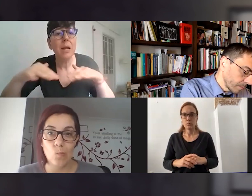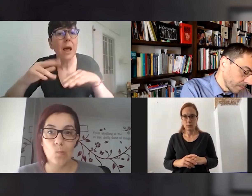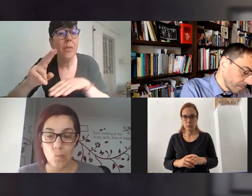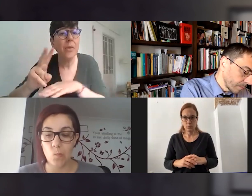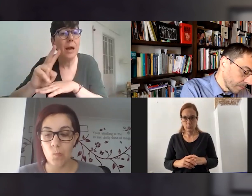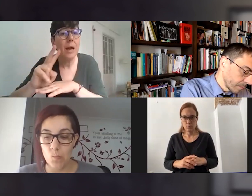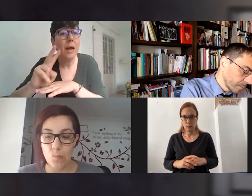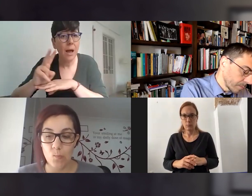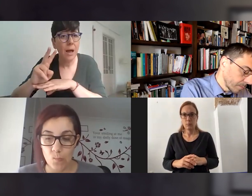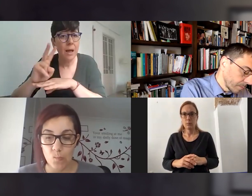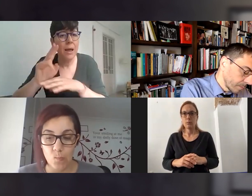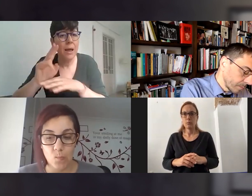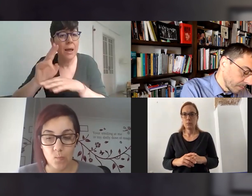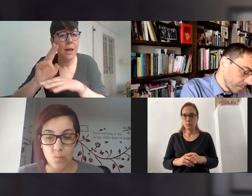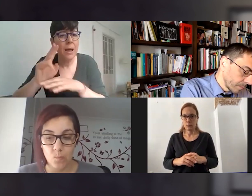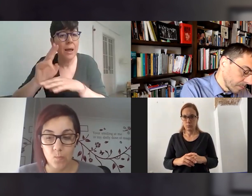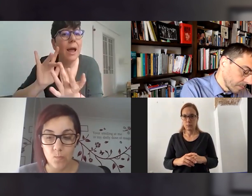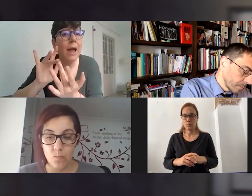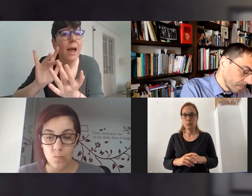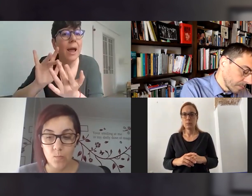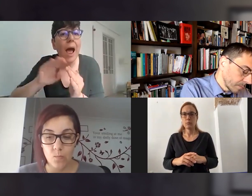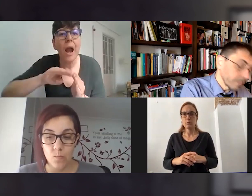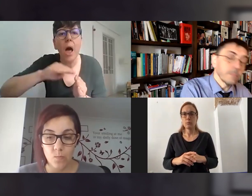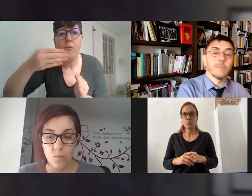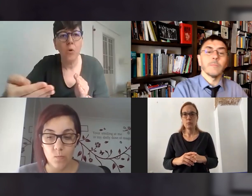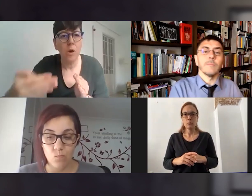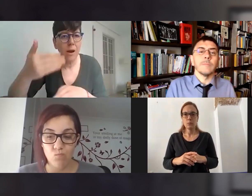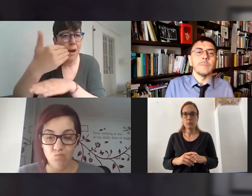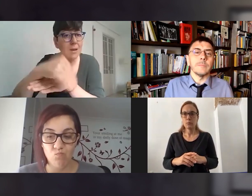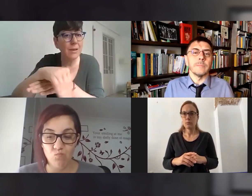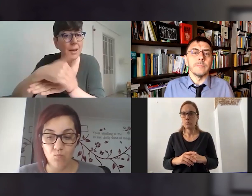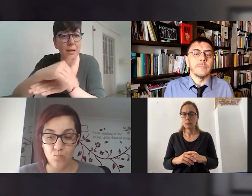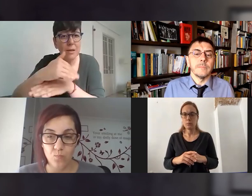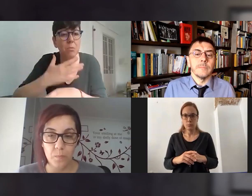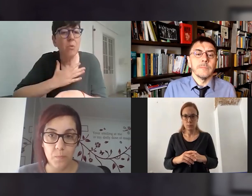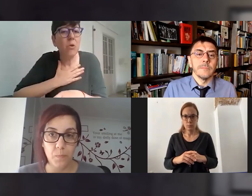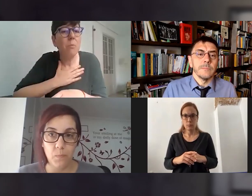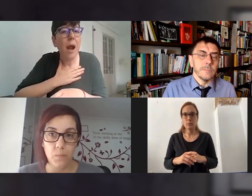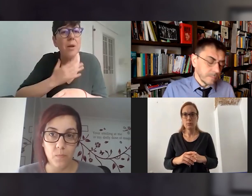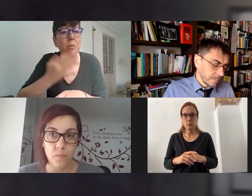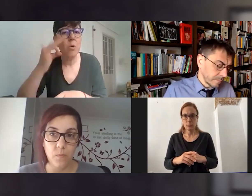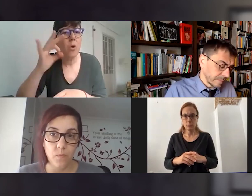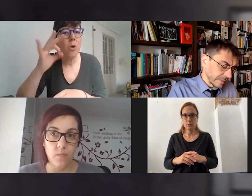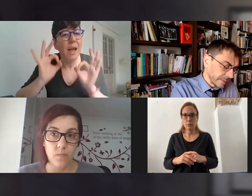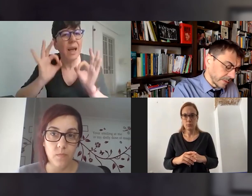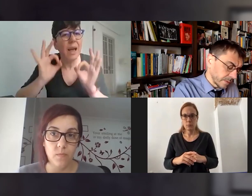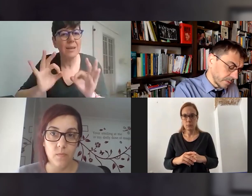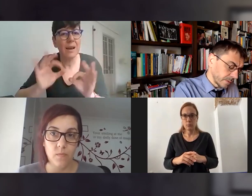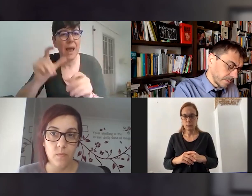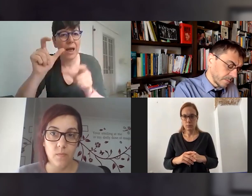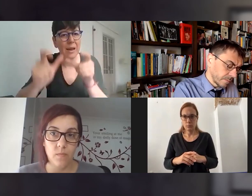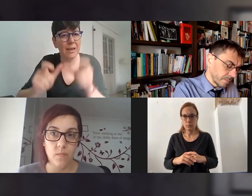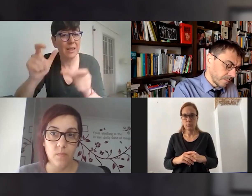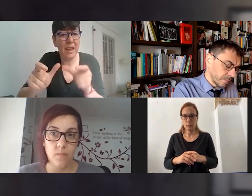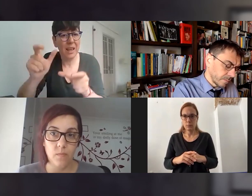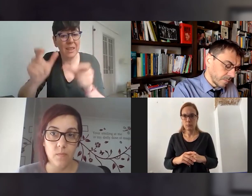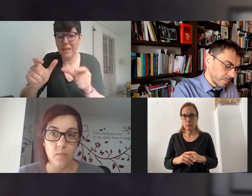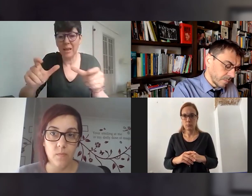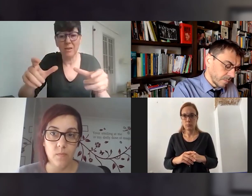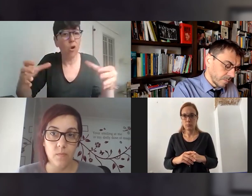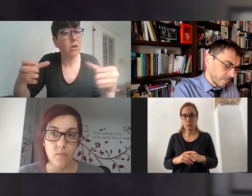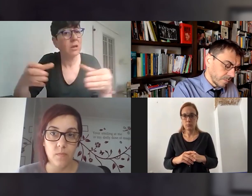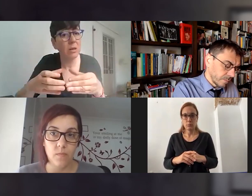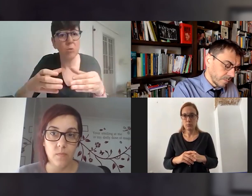desde los municipios, desde los barrios. Muy importante una militancia activa. Para